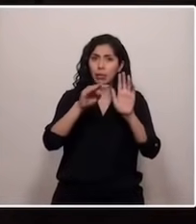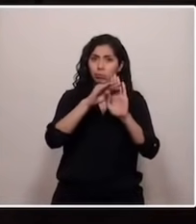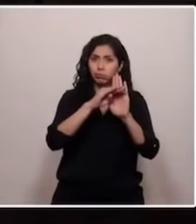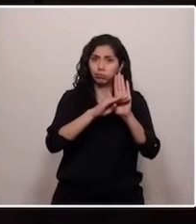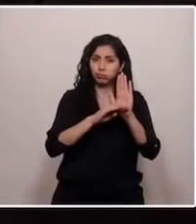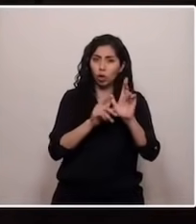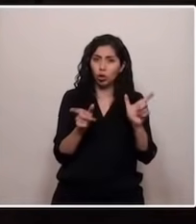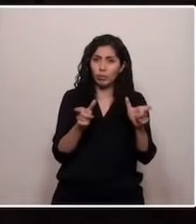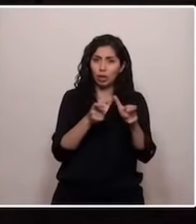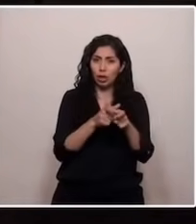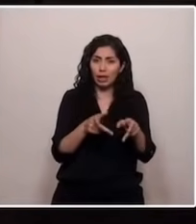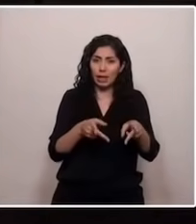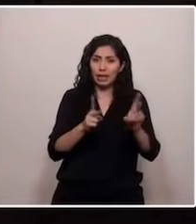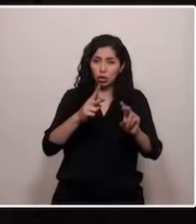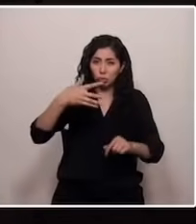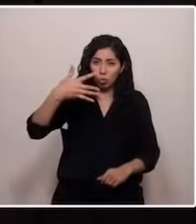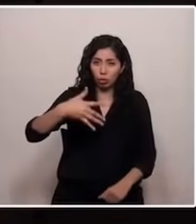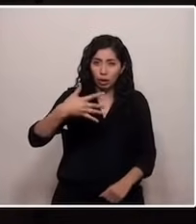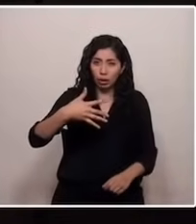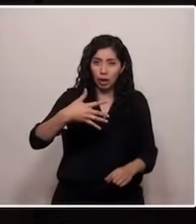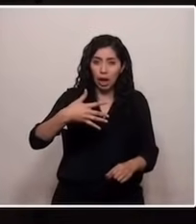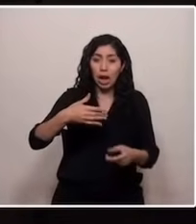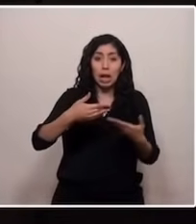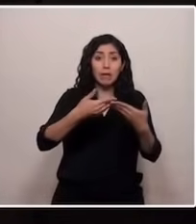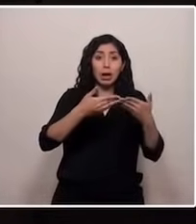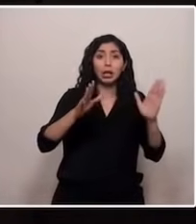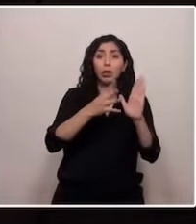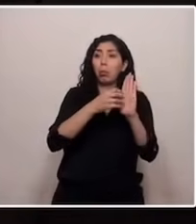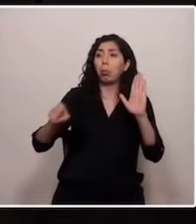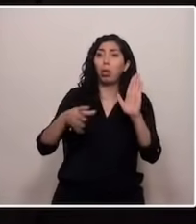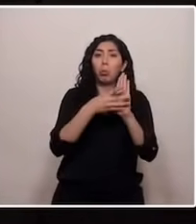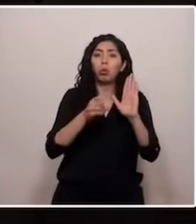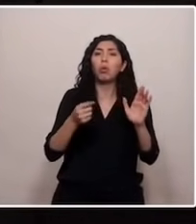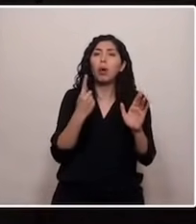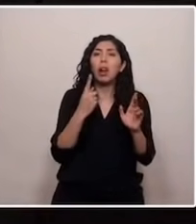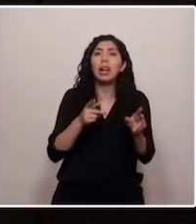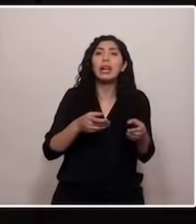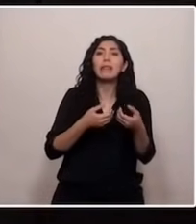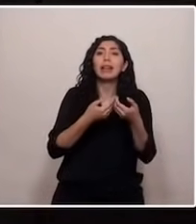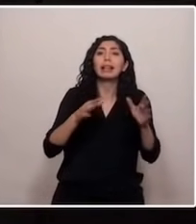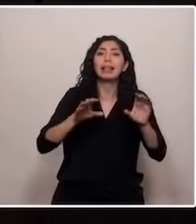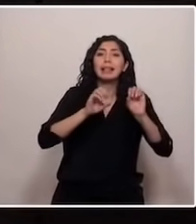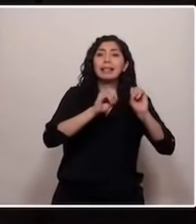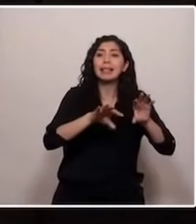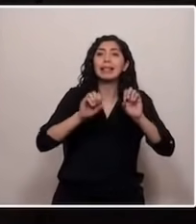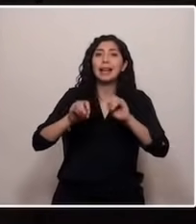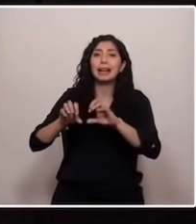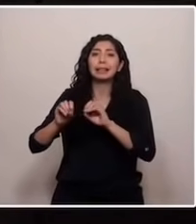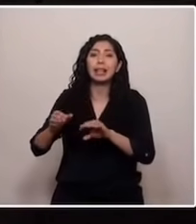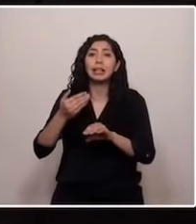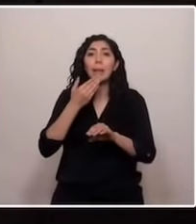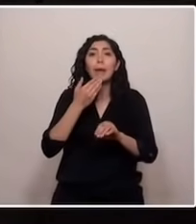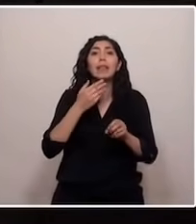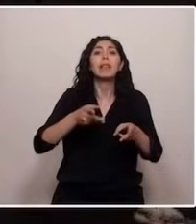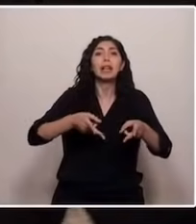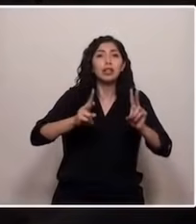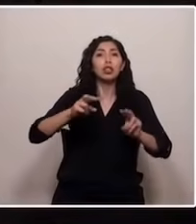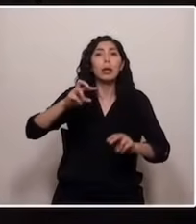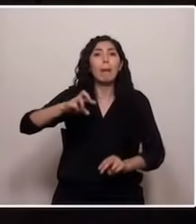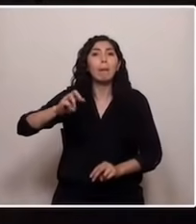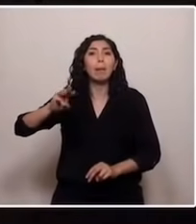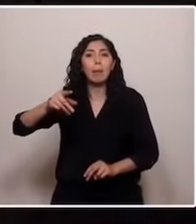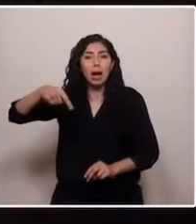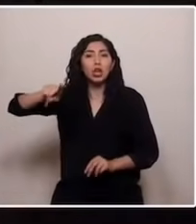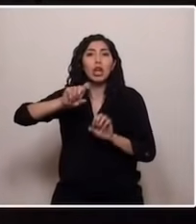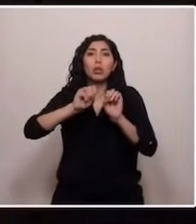de derechos fundamentales una serie de libertades incluyendo la libertad de enseñanza y particularmente el derecho preferente de los padres a educar a sus hijos